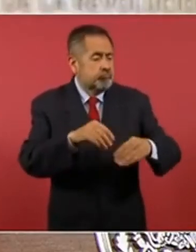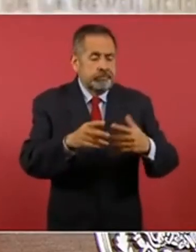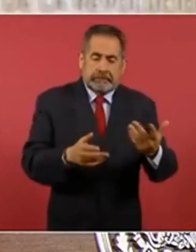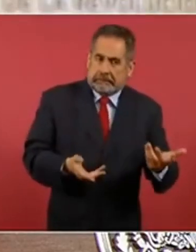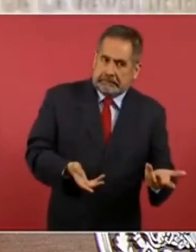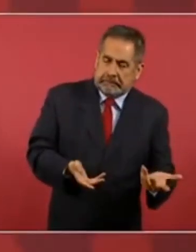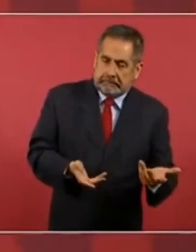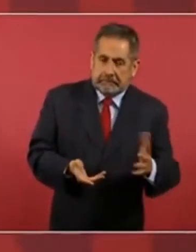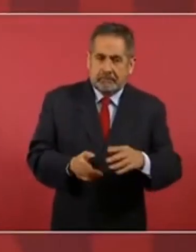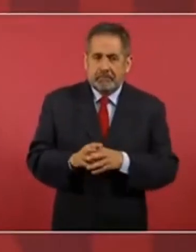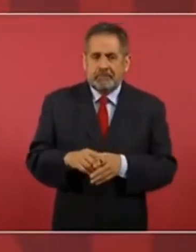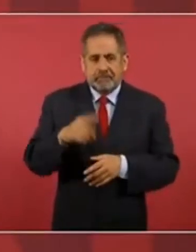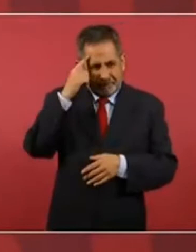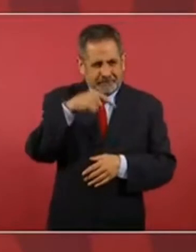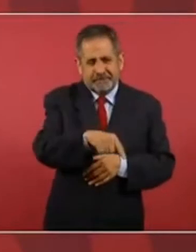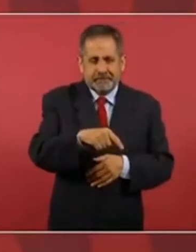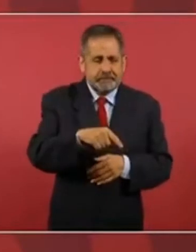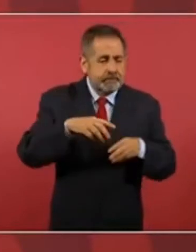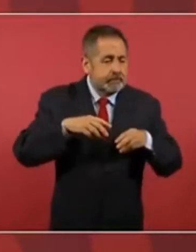Es un matahierba.